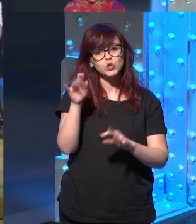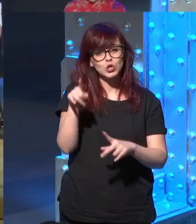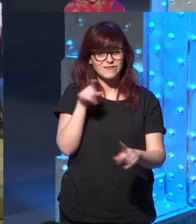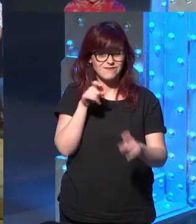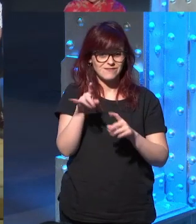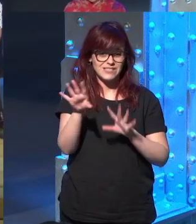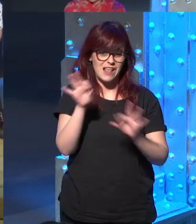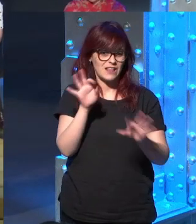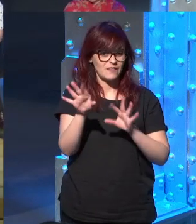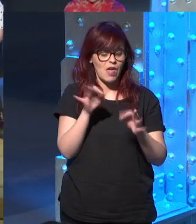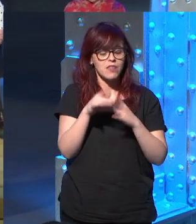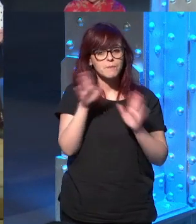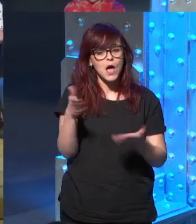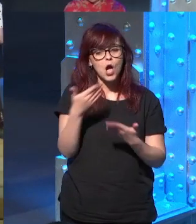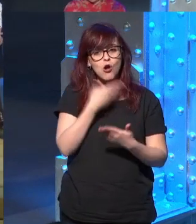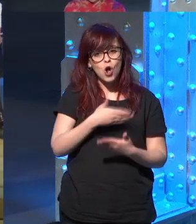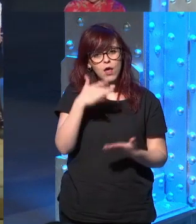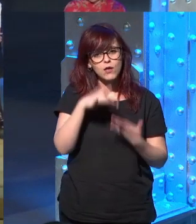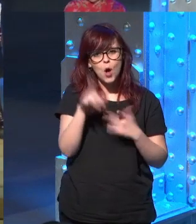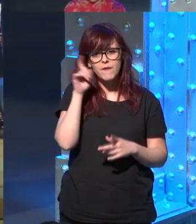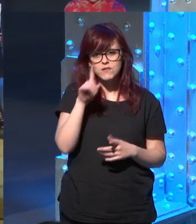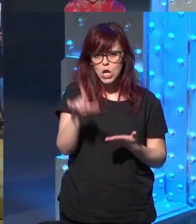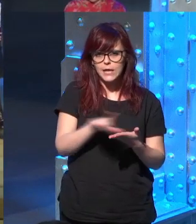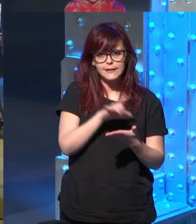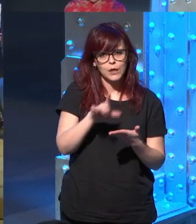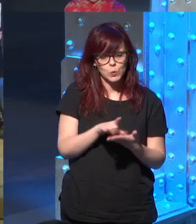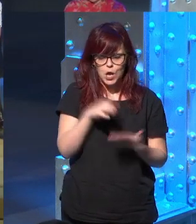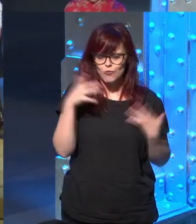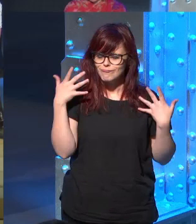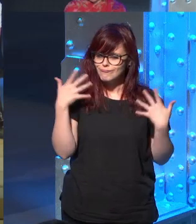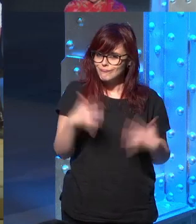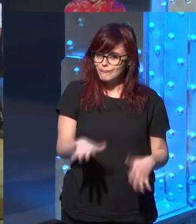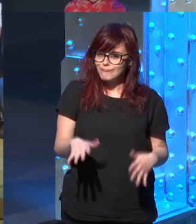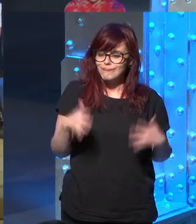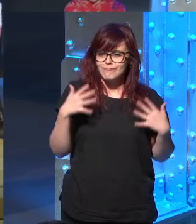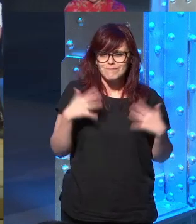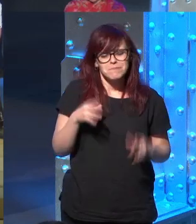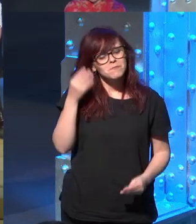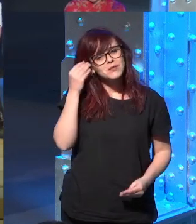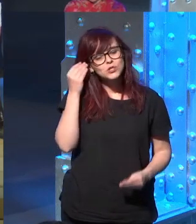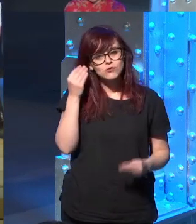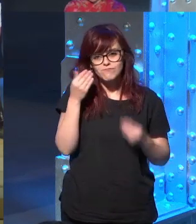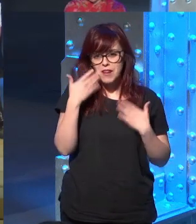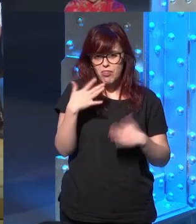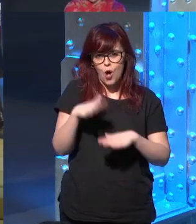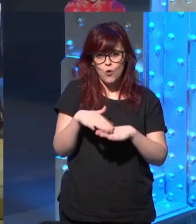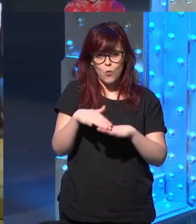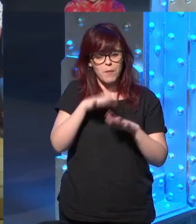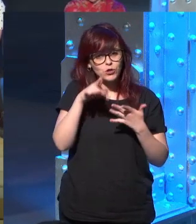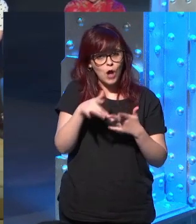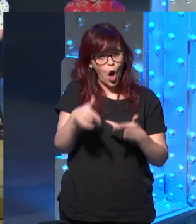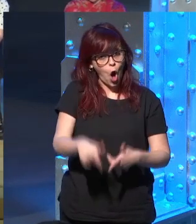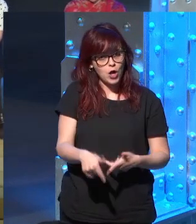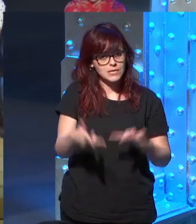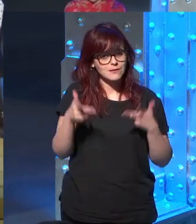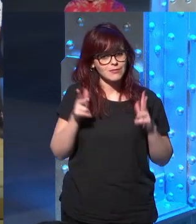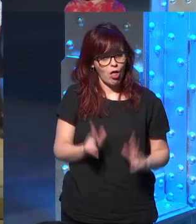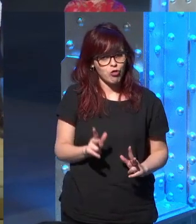selectividad, que mi colegio tenía dos profesores de literatura que para mí creo que son en parte culpables de que hoy yo esté aquí